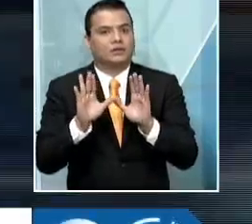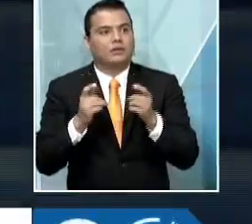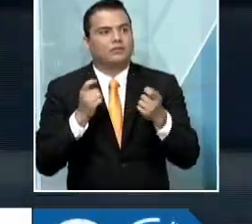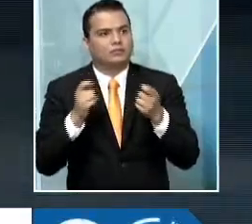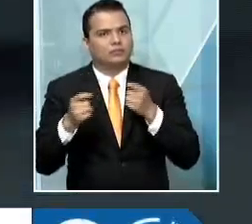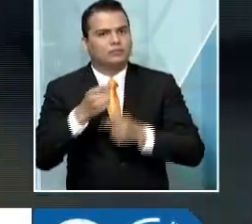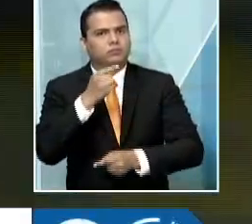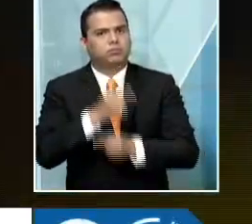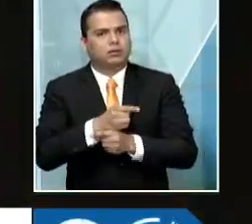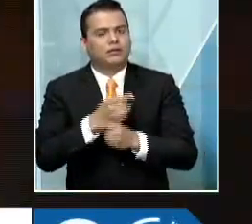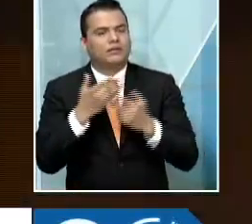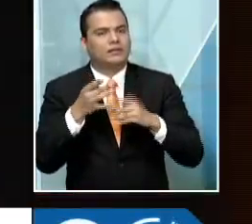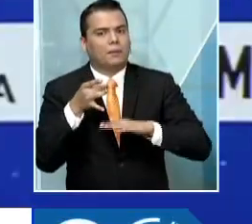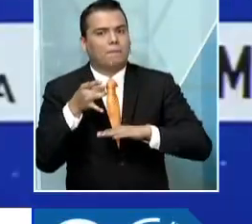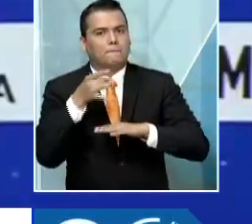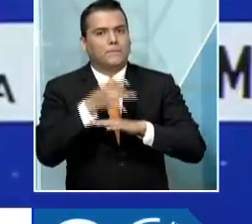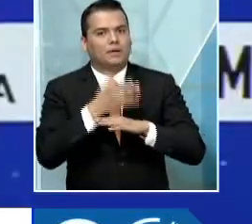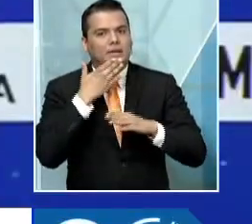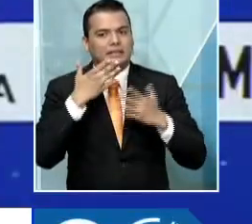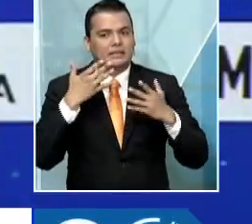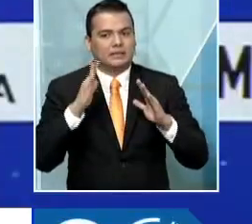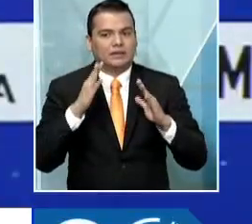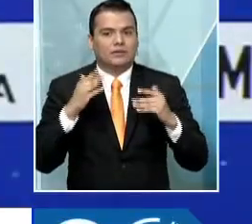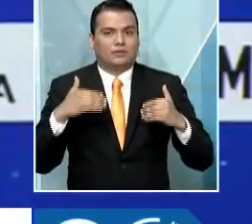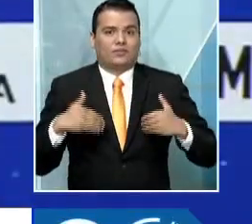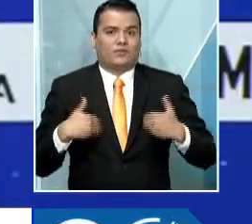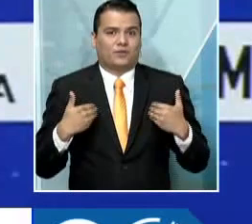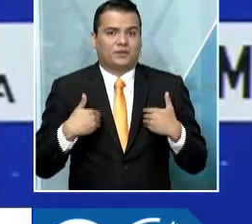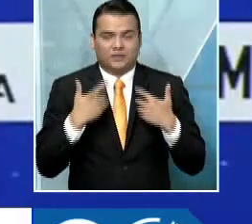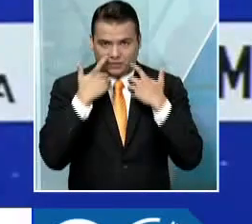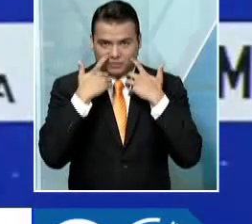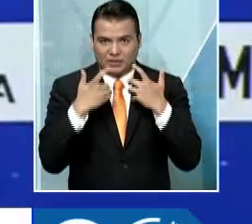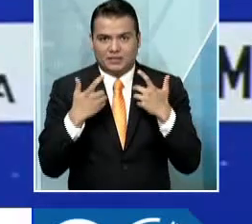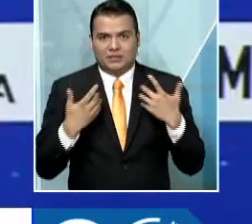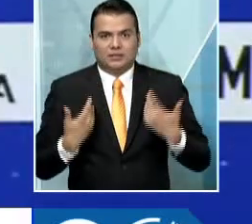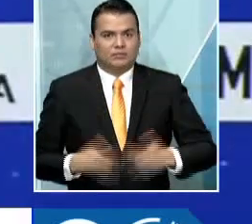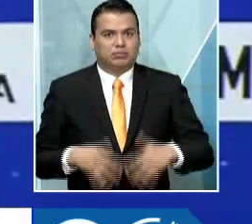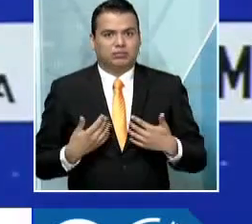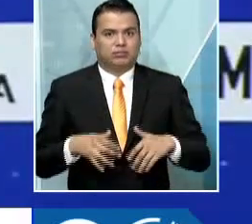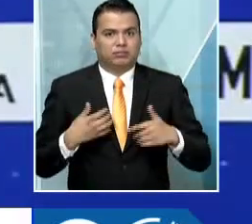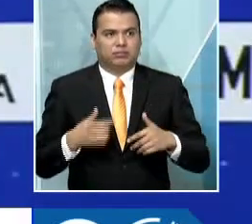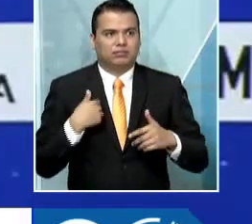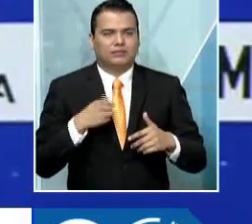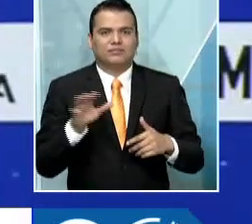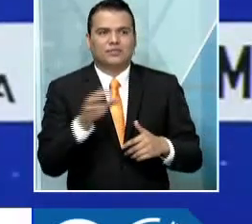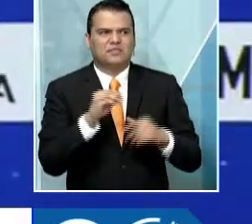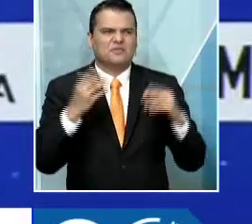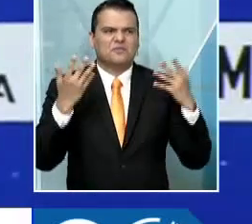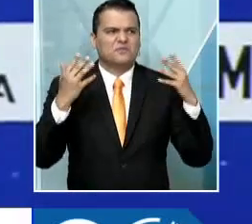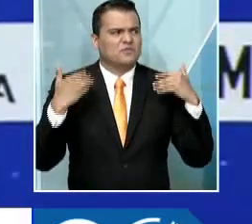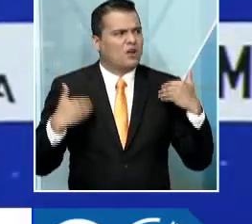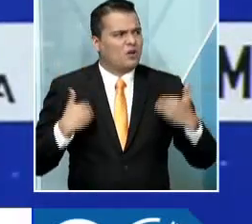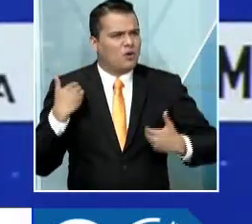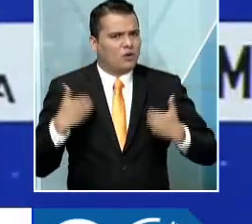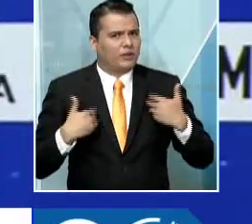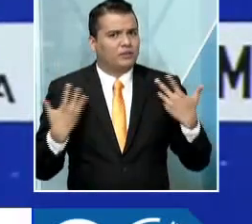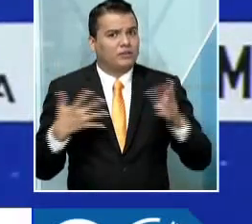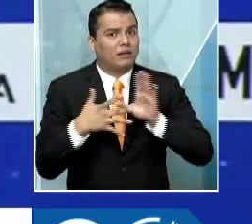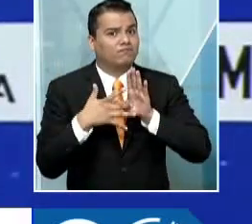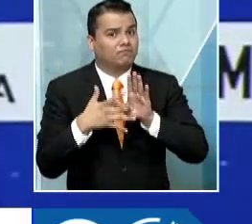victoria en la Suramericana. Una alegría enorme, pienso que se vio en la celebración